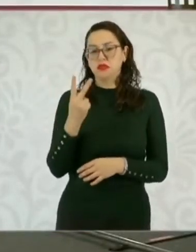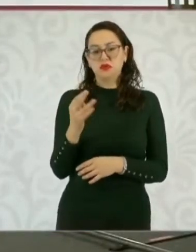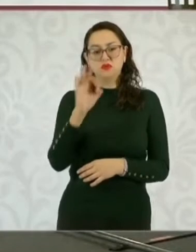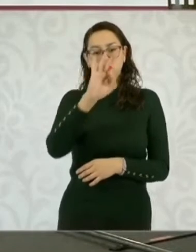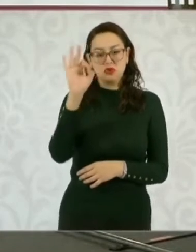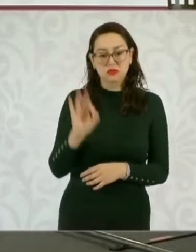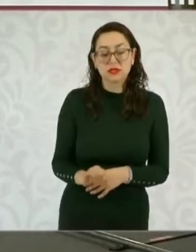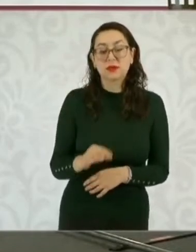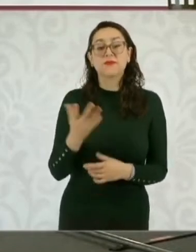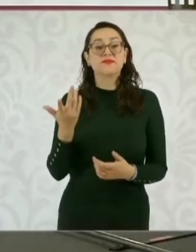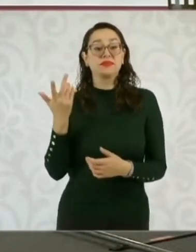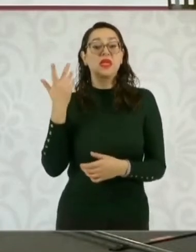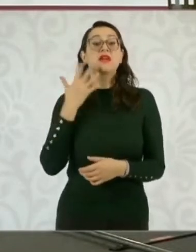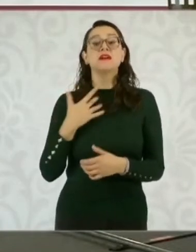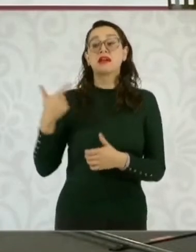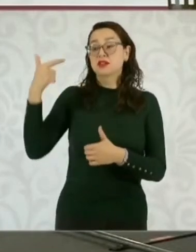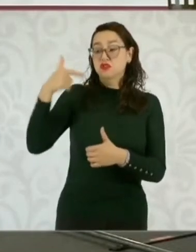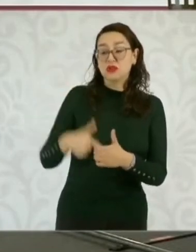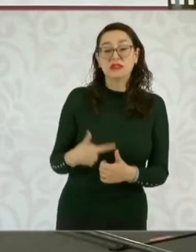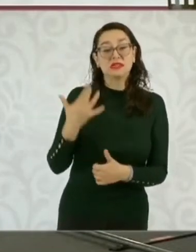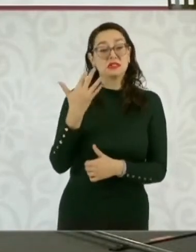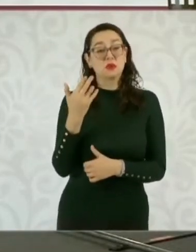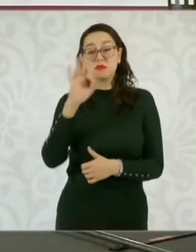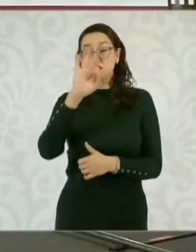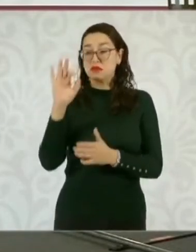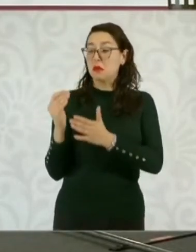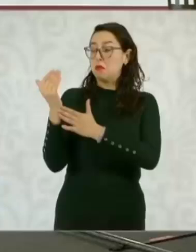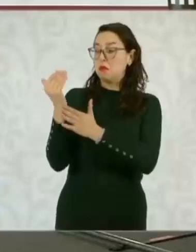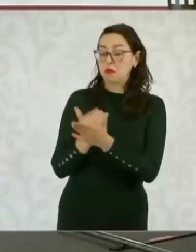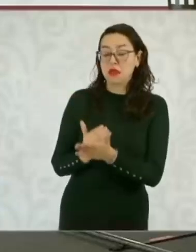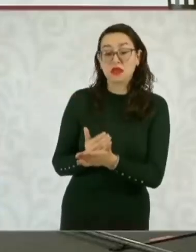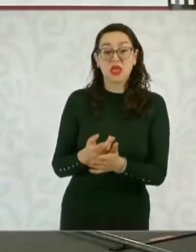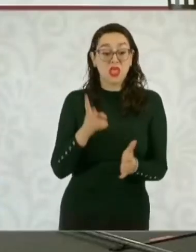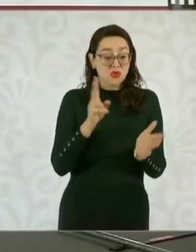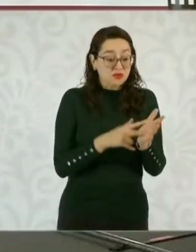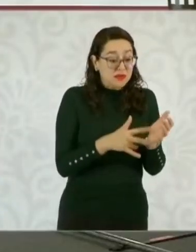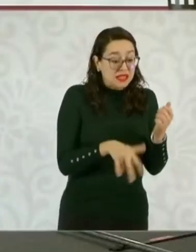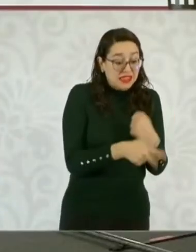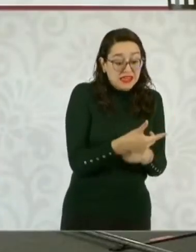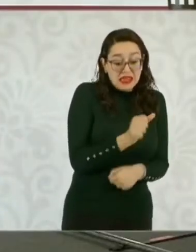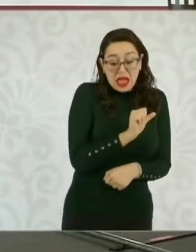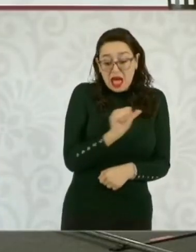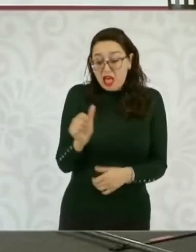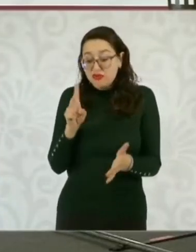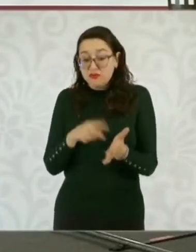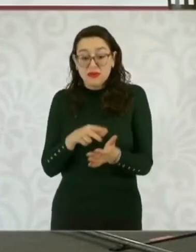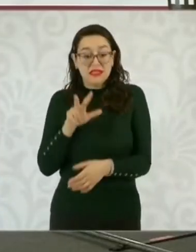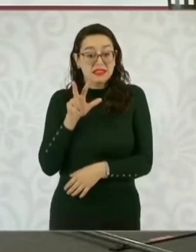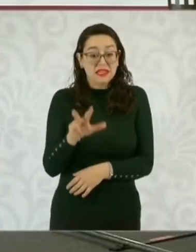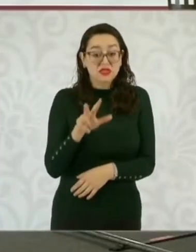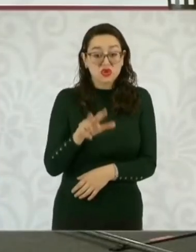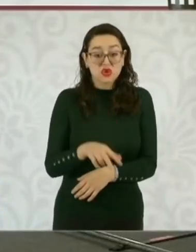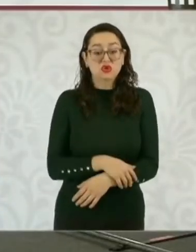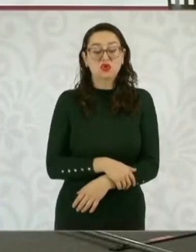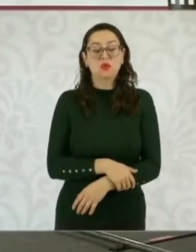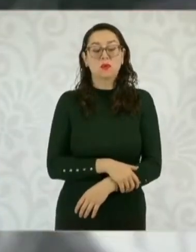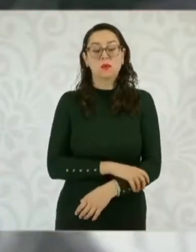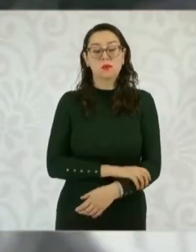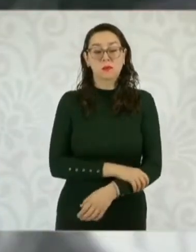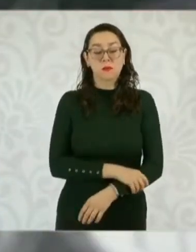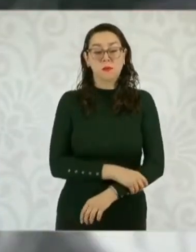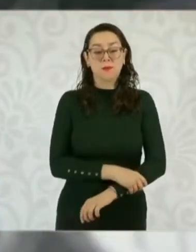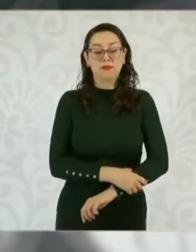51% y la de diésel en 61%, tan solo entre 2013 y 2018. Y por otro